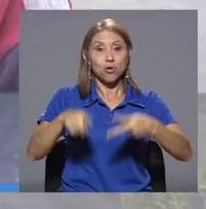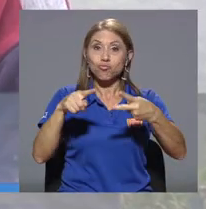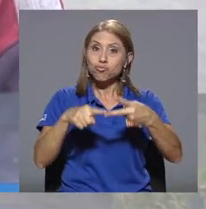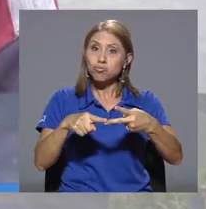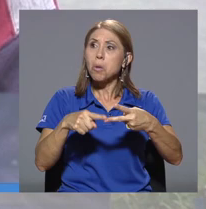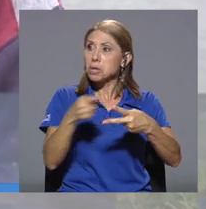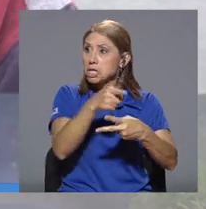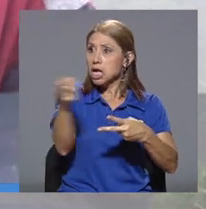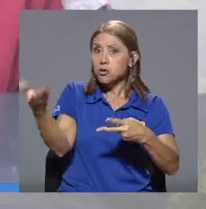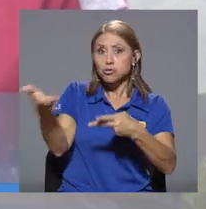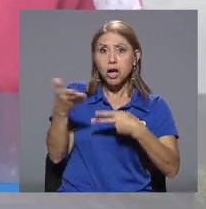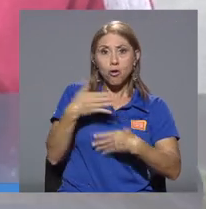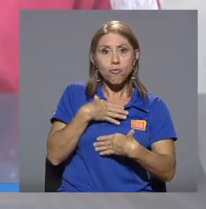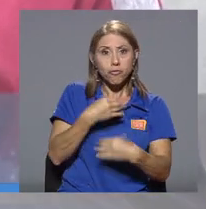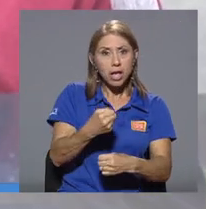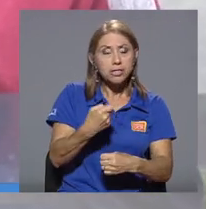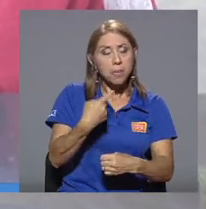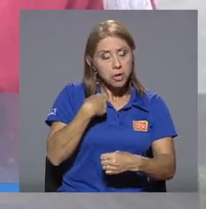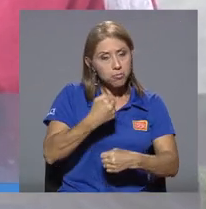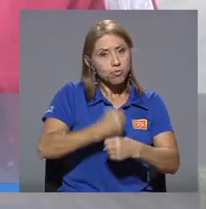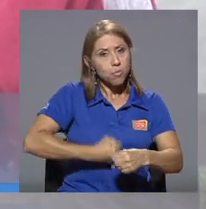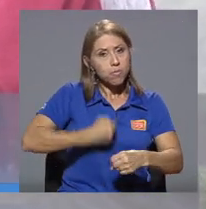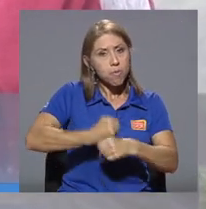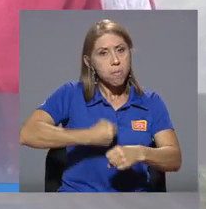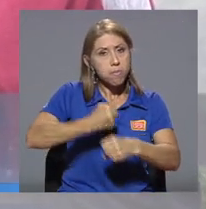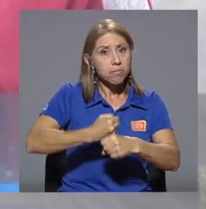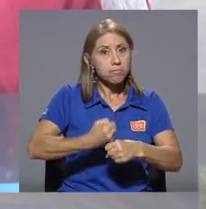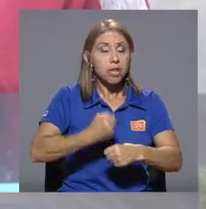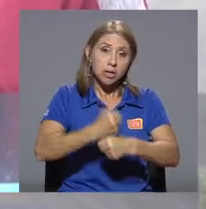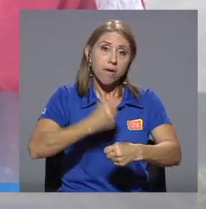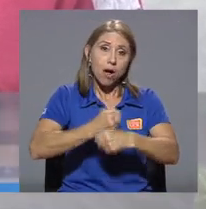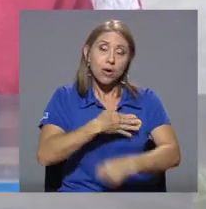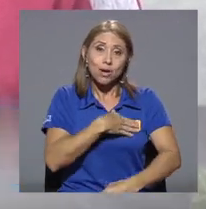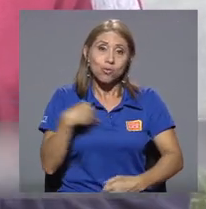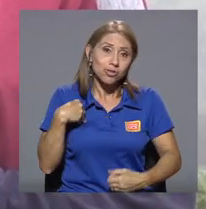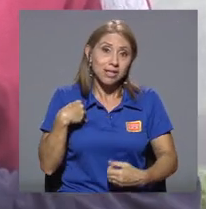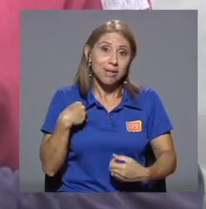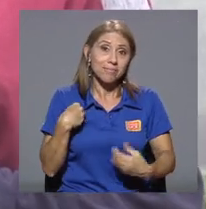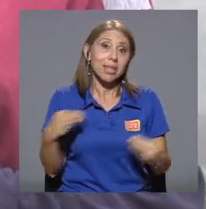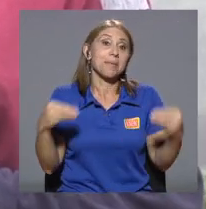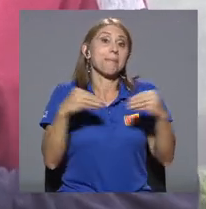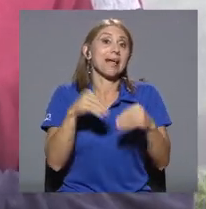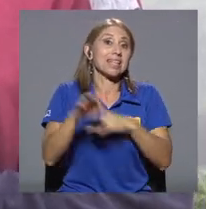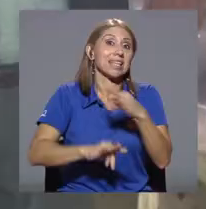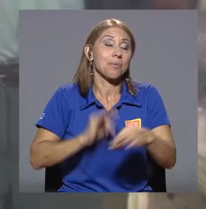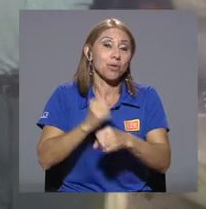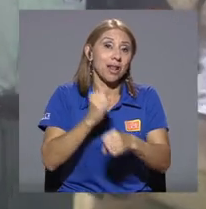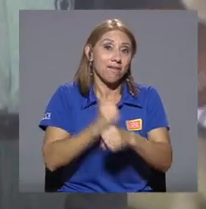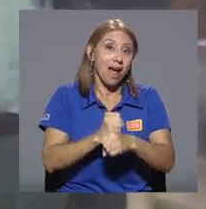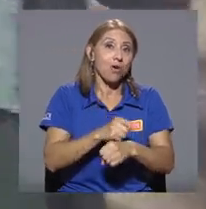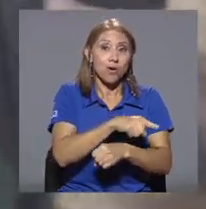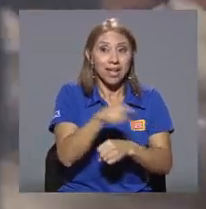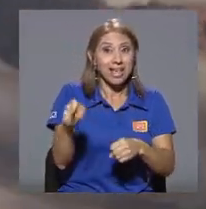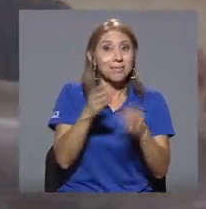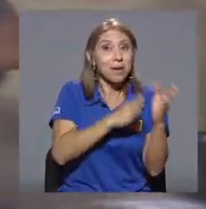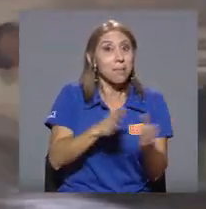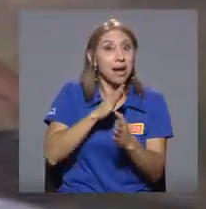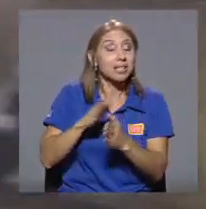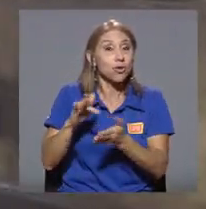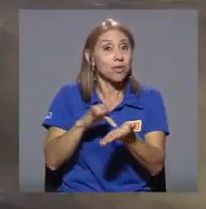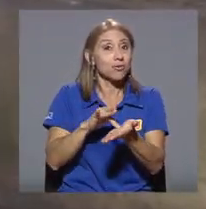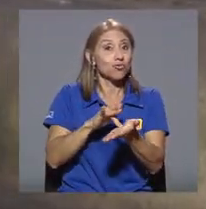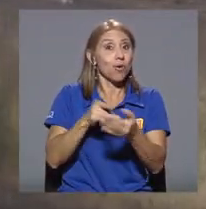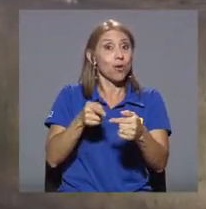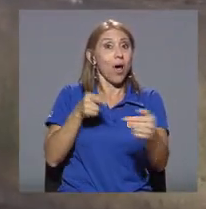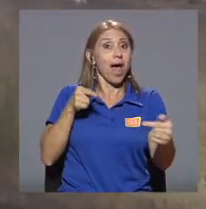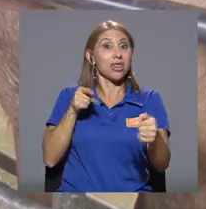mucha confianza para el trabajo, y es un trabajo que a uno le gusta, y más para el tipo de trabajo que es, que para hacer el suero antiofídico. En Desde